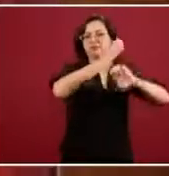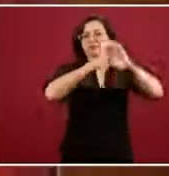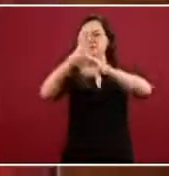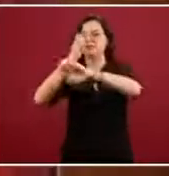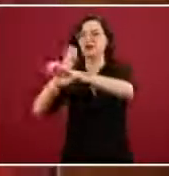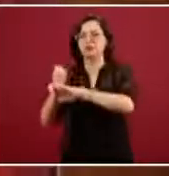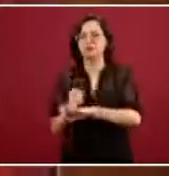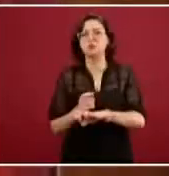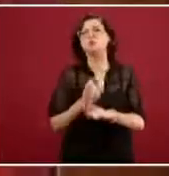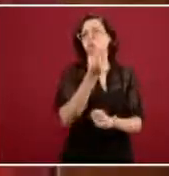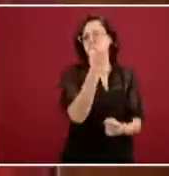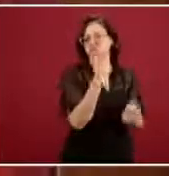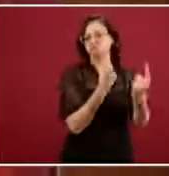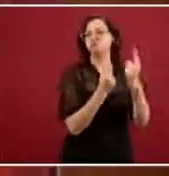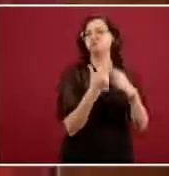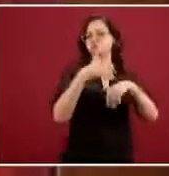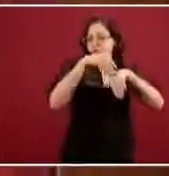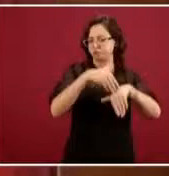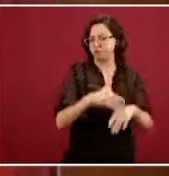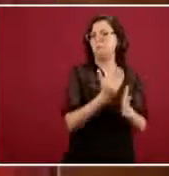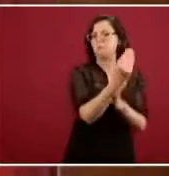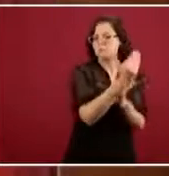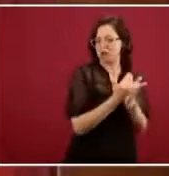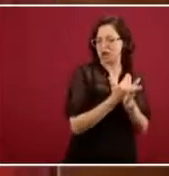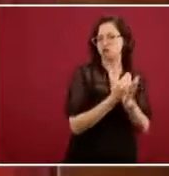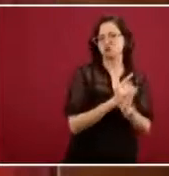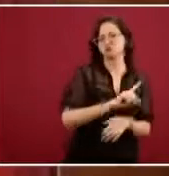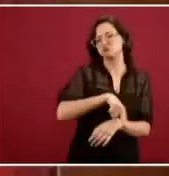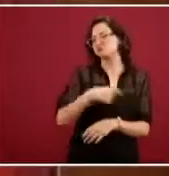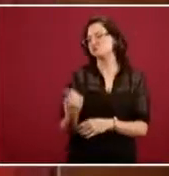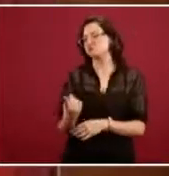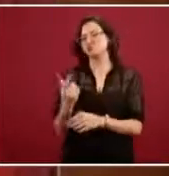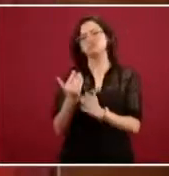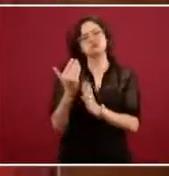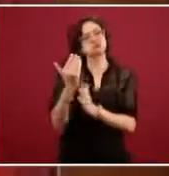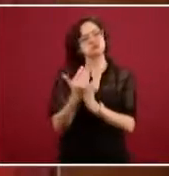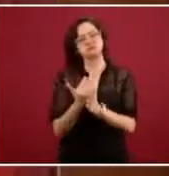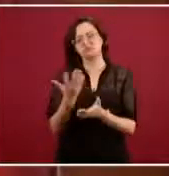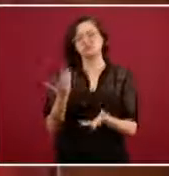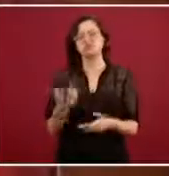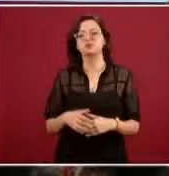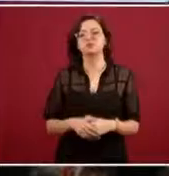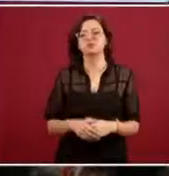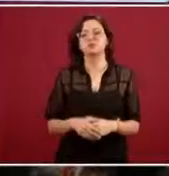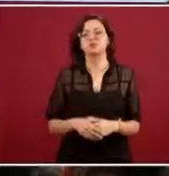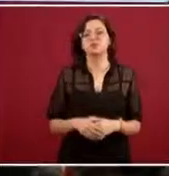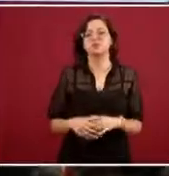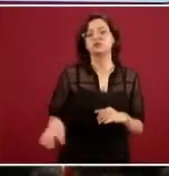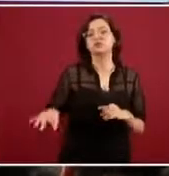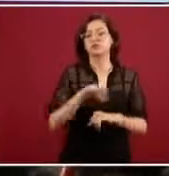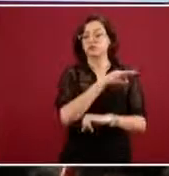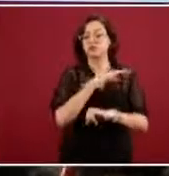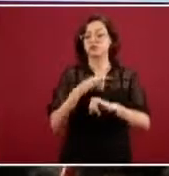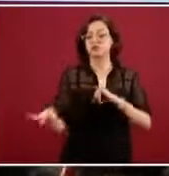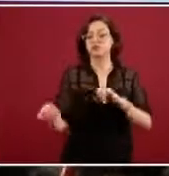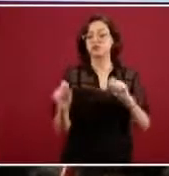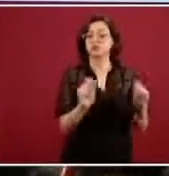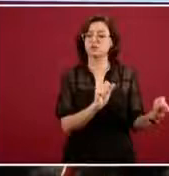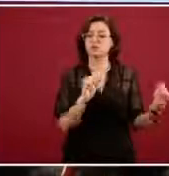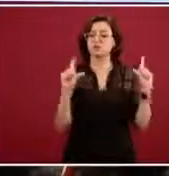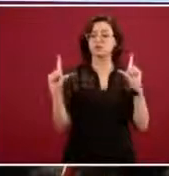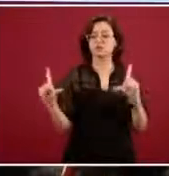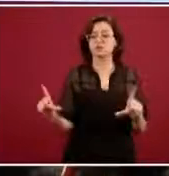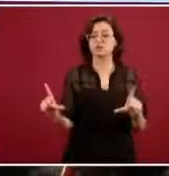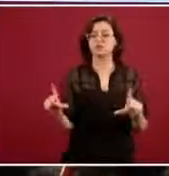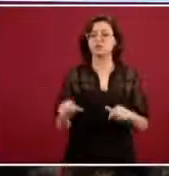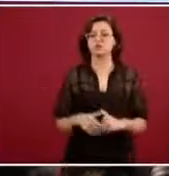se ha disminuido en materia de la movilidad en los trabajos. Y por último, la última diapositiva,